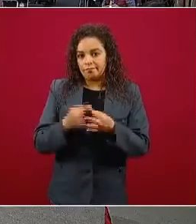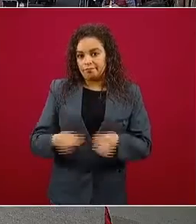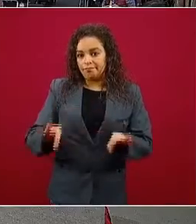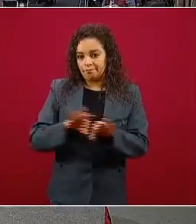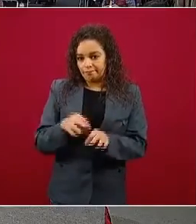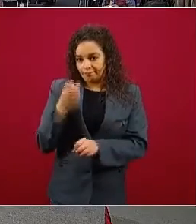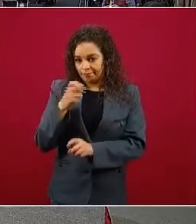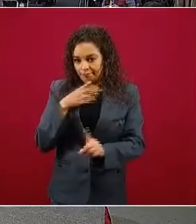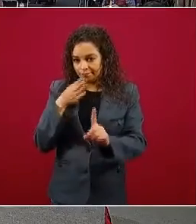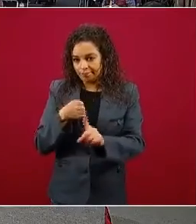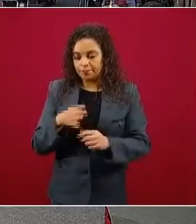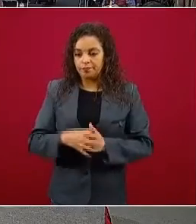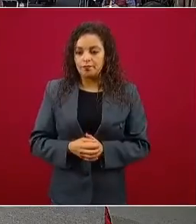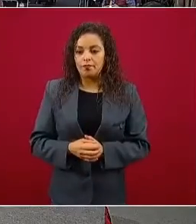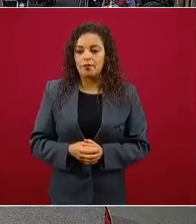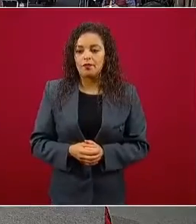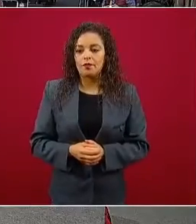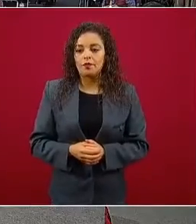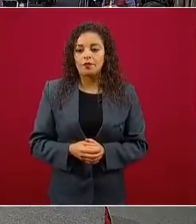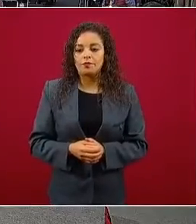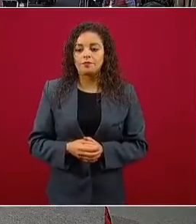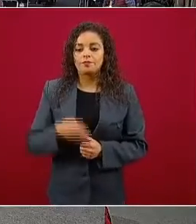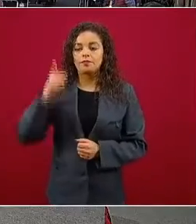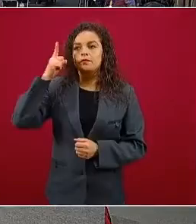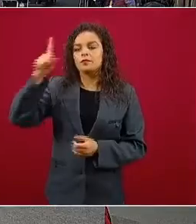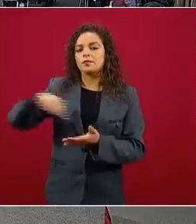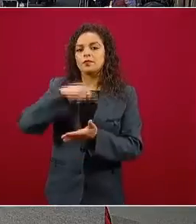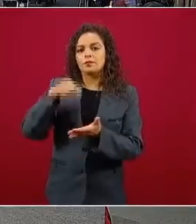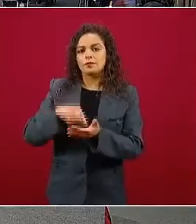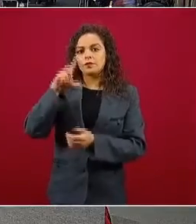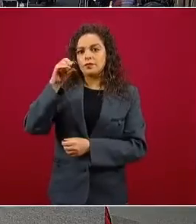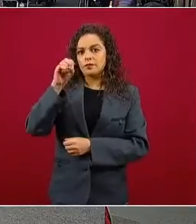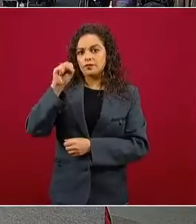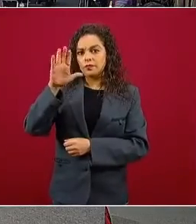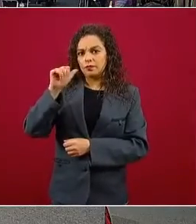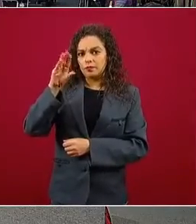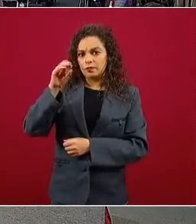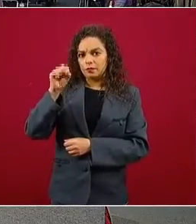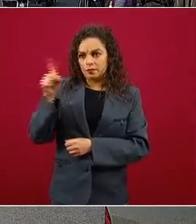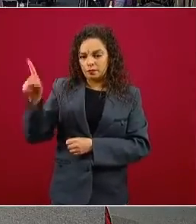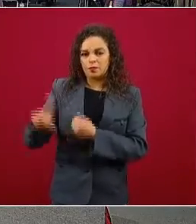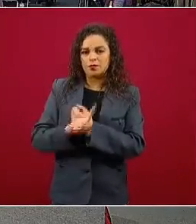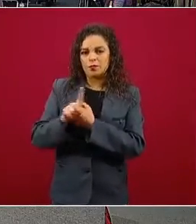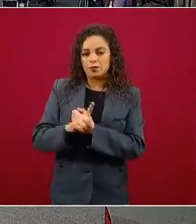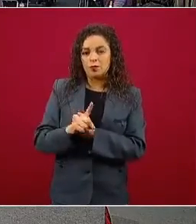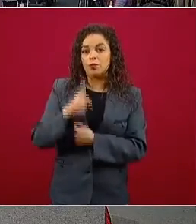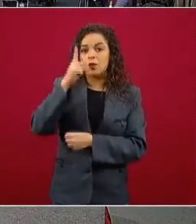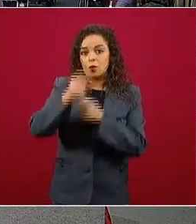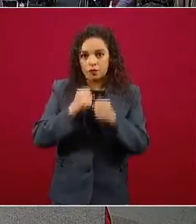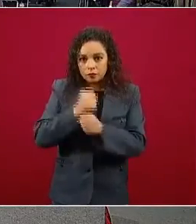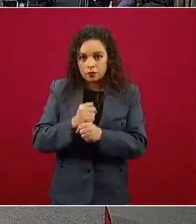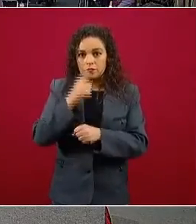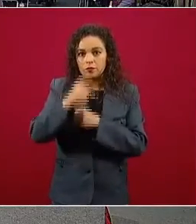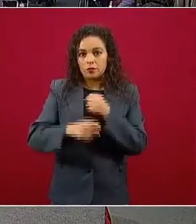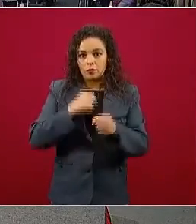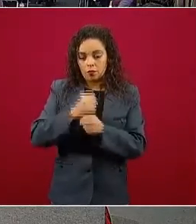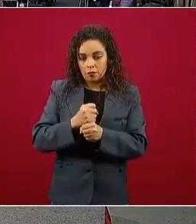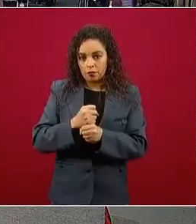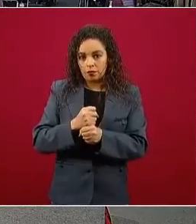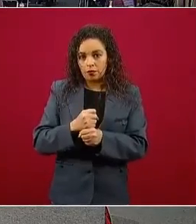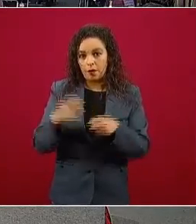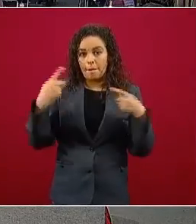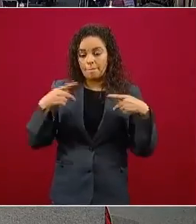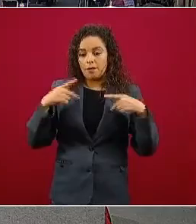ahí con por ejemplo, un problema que tienen Los Cabos es que cada año llega mucha gente del sur del país a